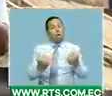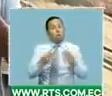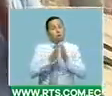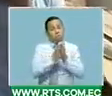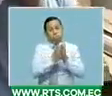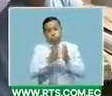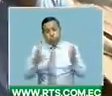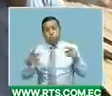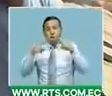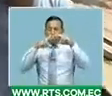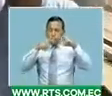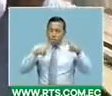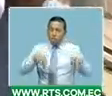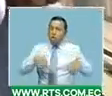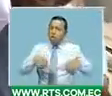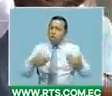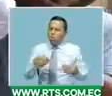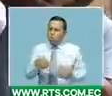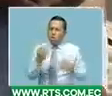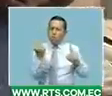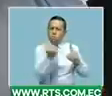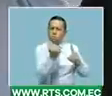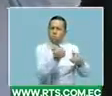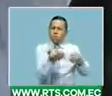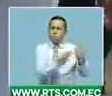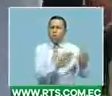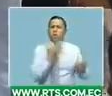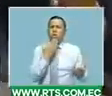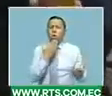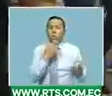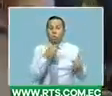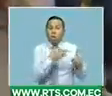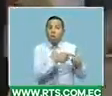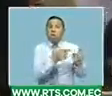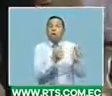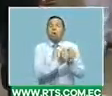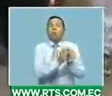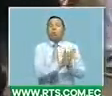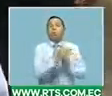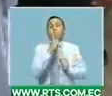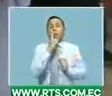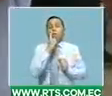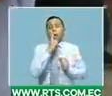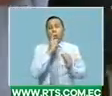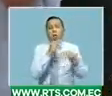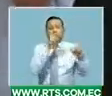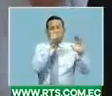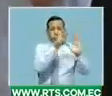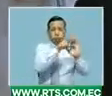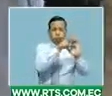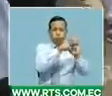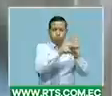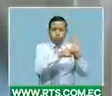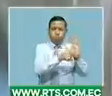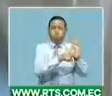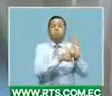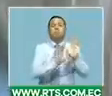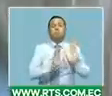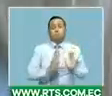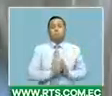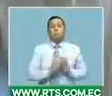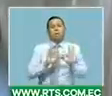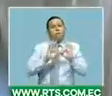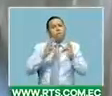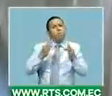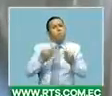de la menor, cuyo cuerpo fue sepultado junto al de su padre, mientras familiares y amigos exigen la máxima pena. Aunque sea